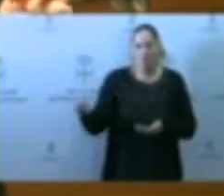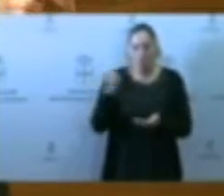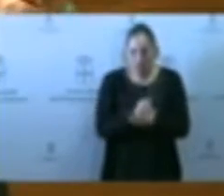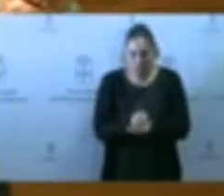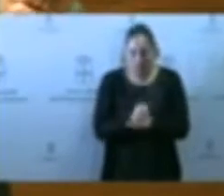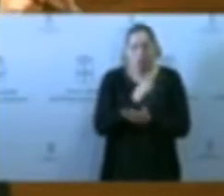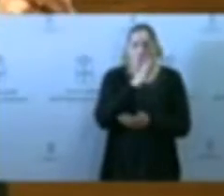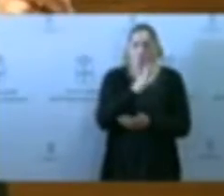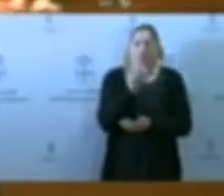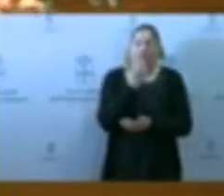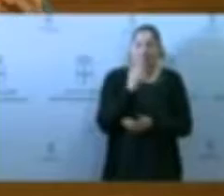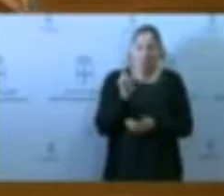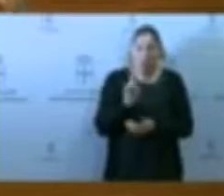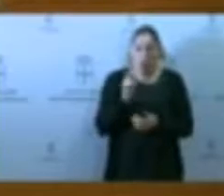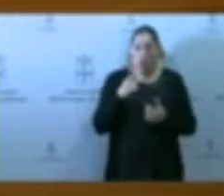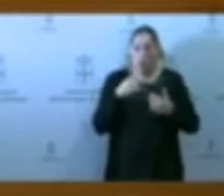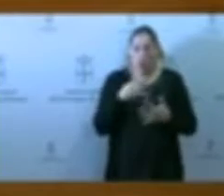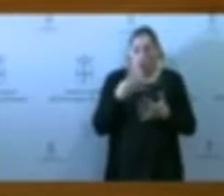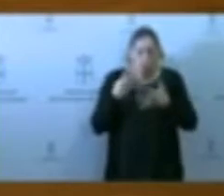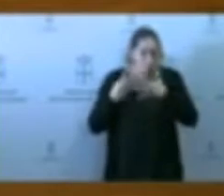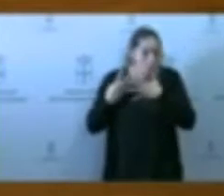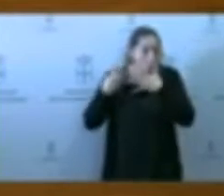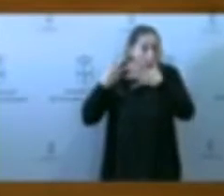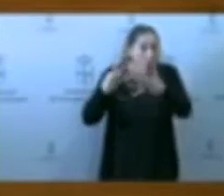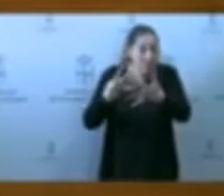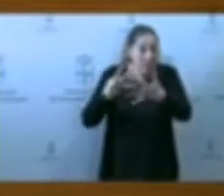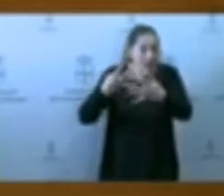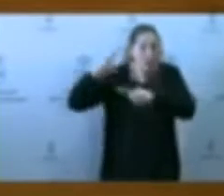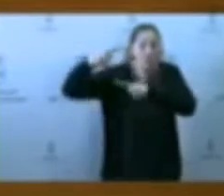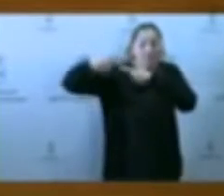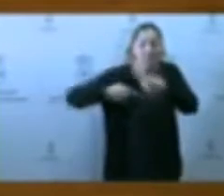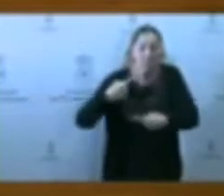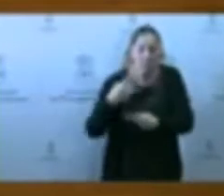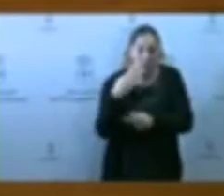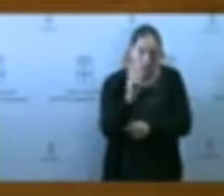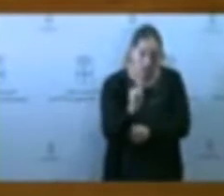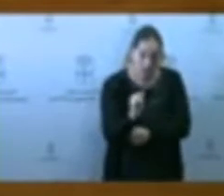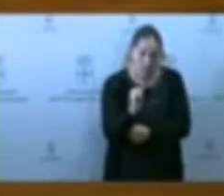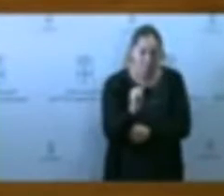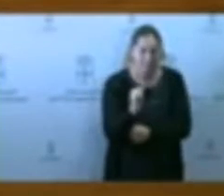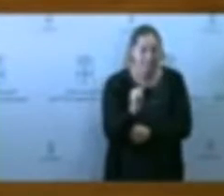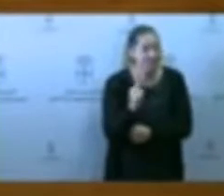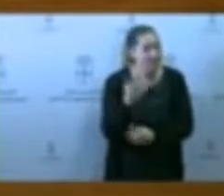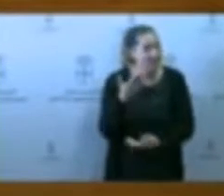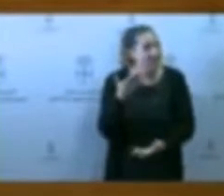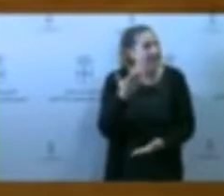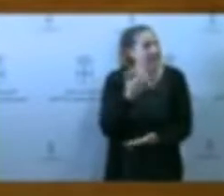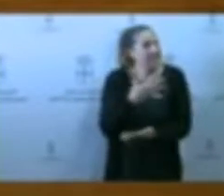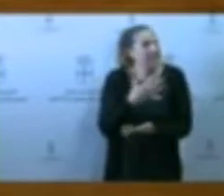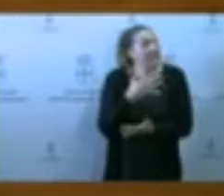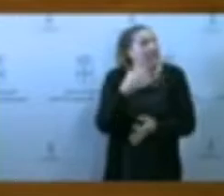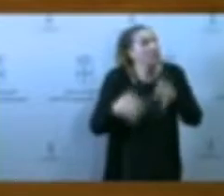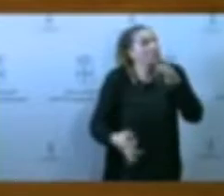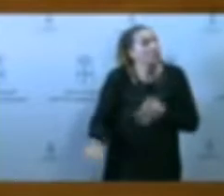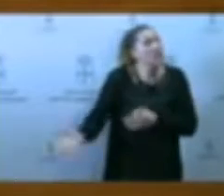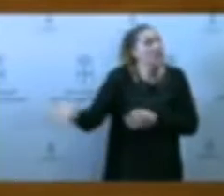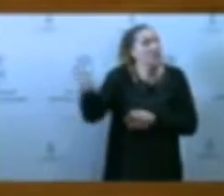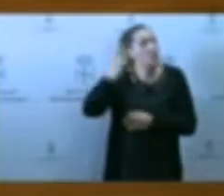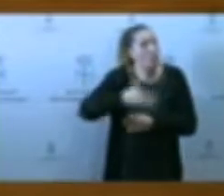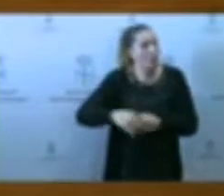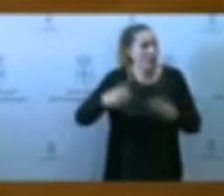no, en el 9º año que hay una transmisión, se produciría una injusticia muy gravosa en el ámbito